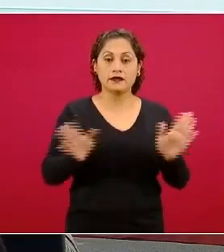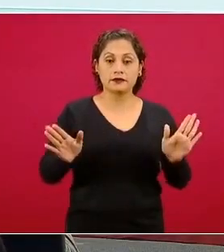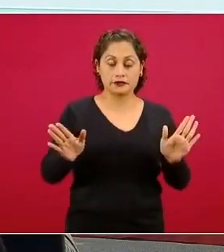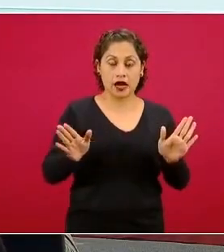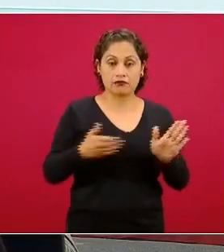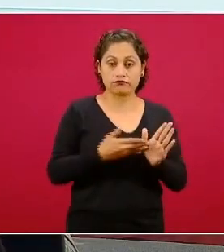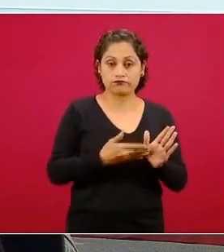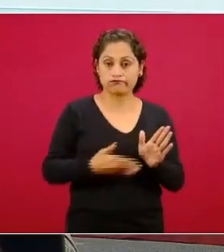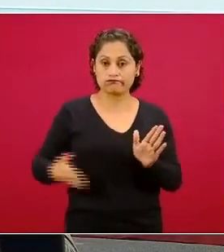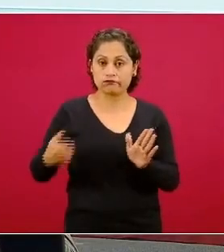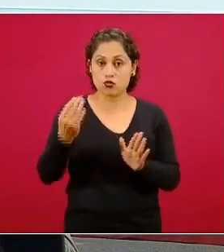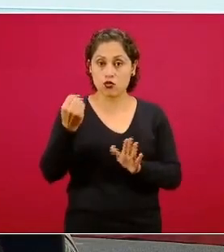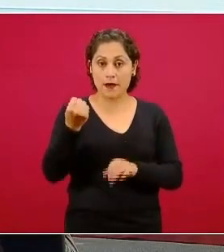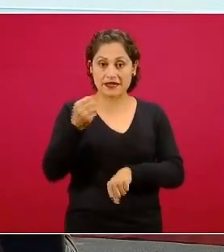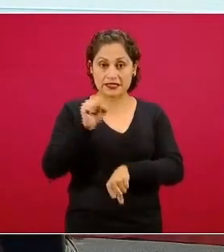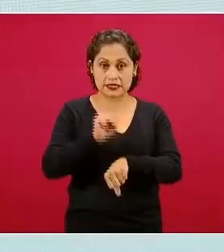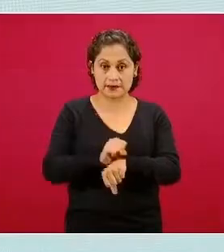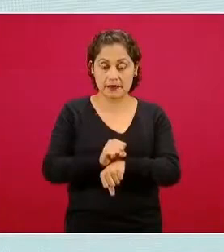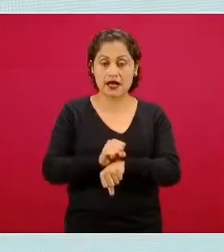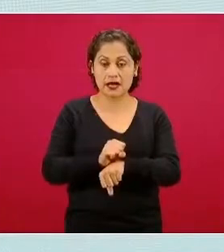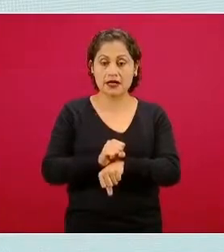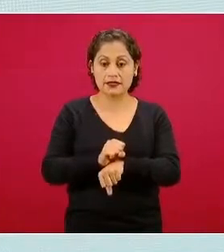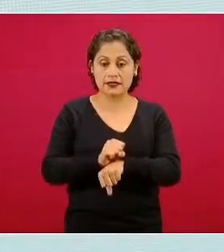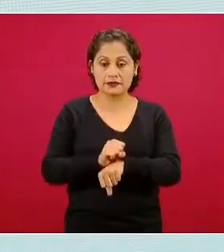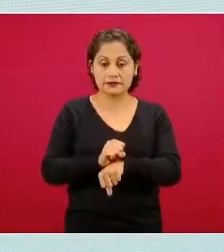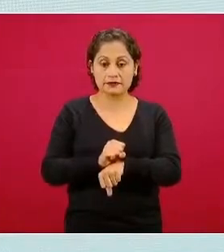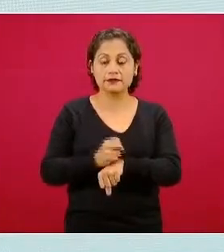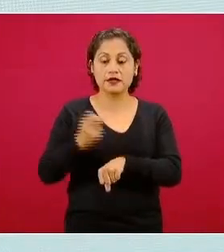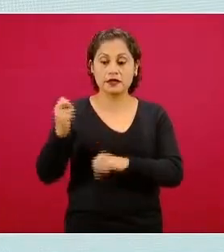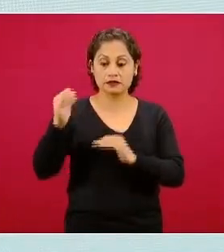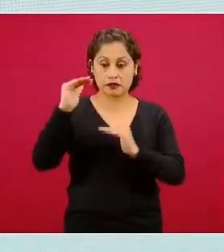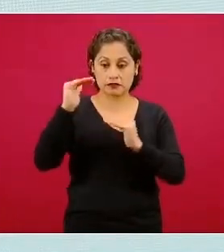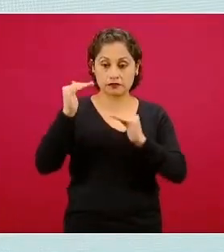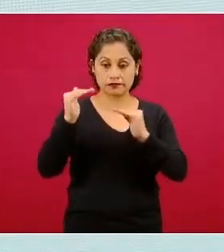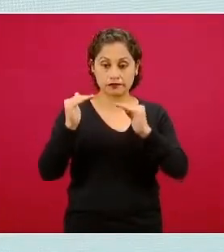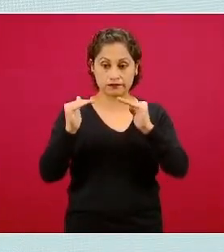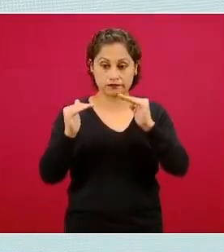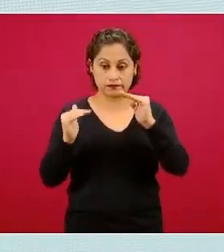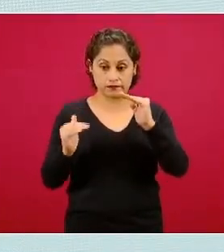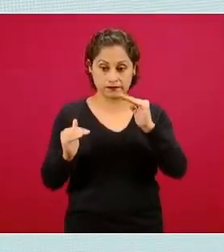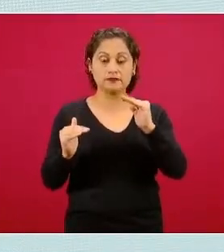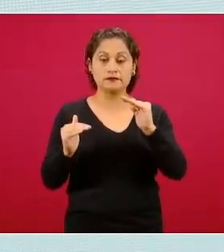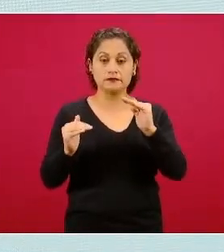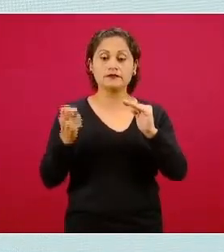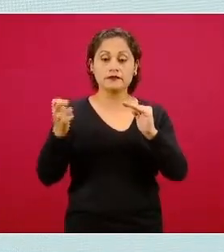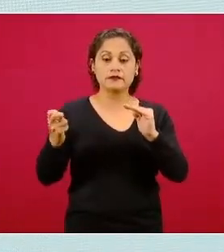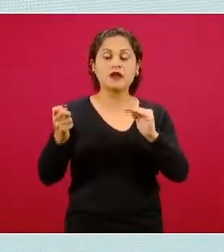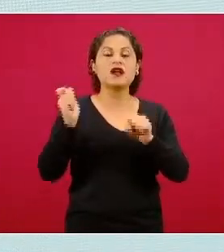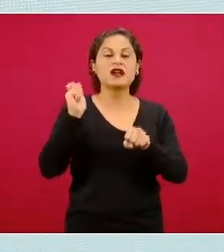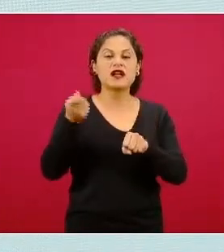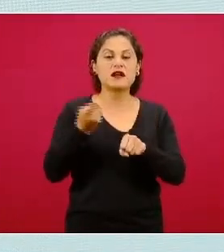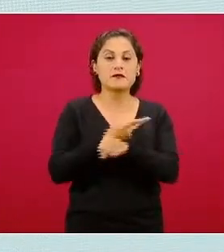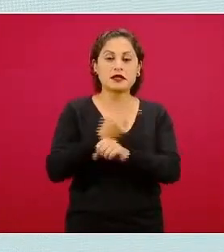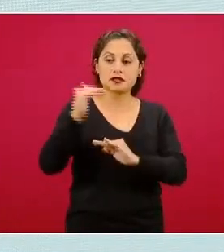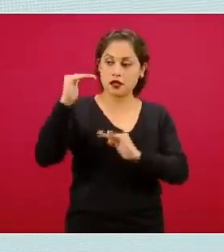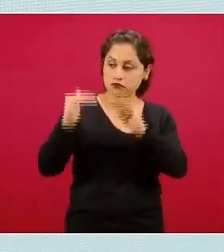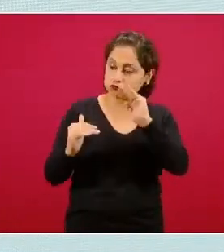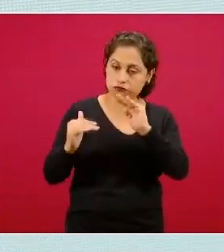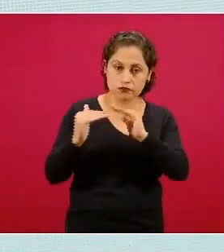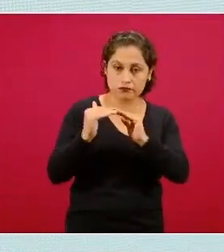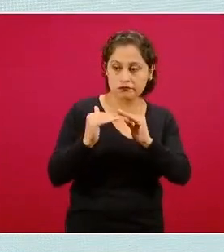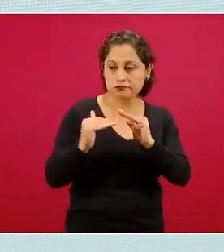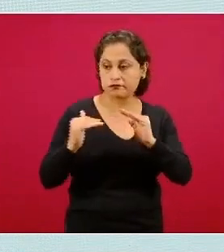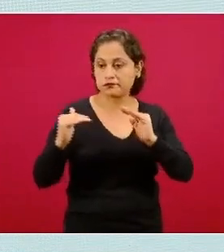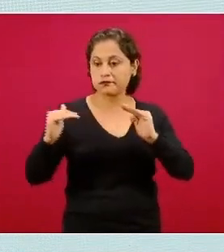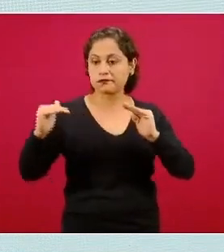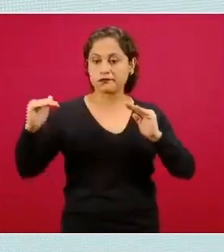si llegamos a este sábado con descenso o incluso una meseta, un cambio cero